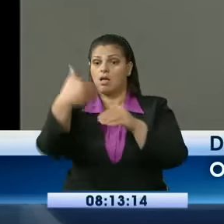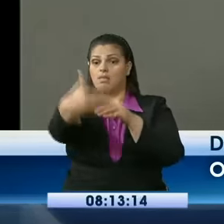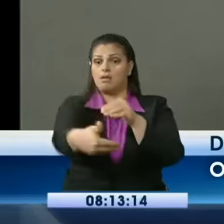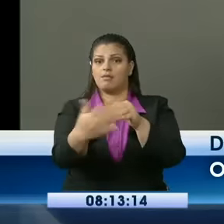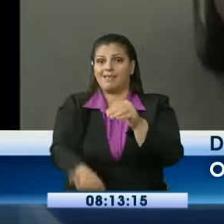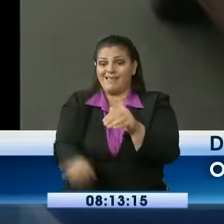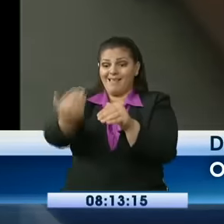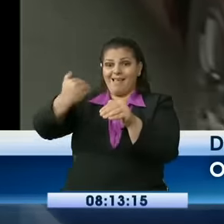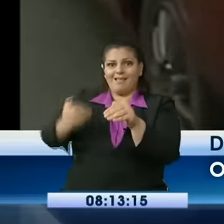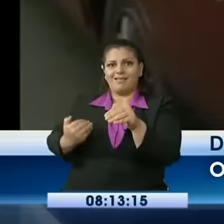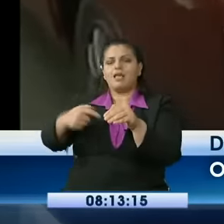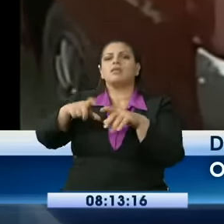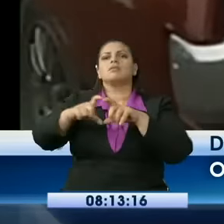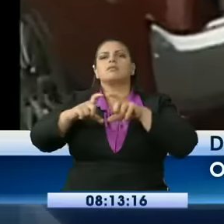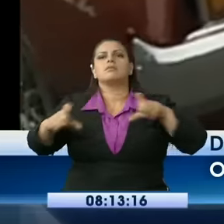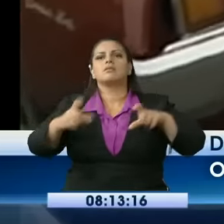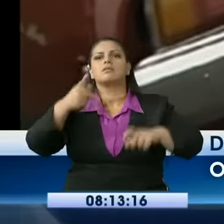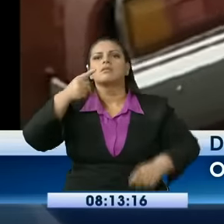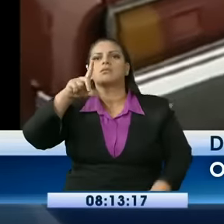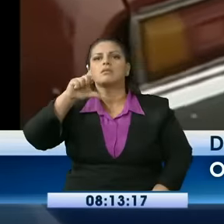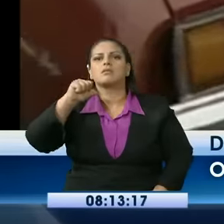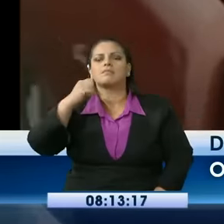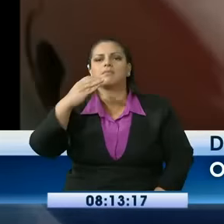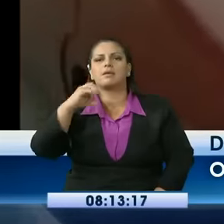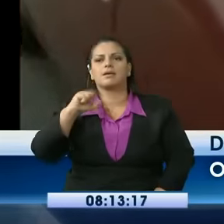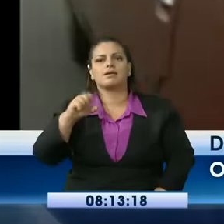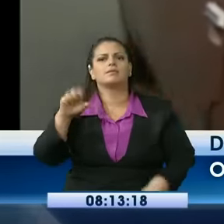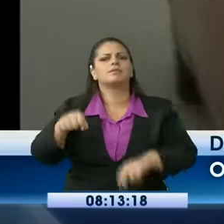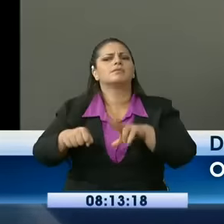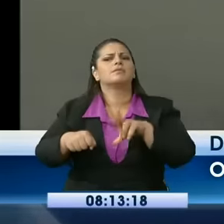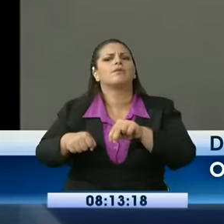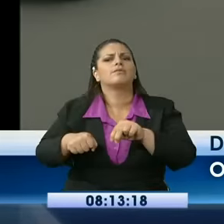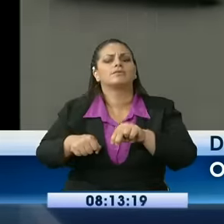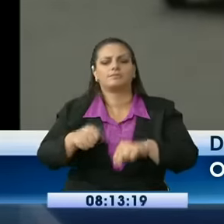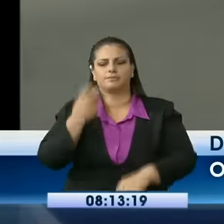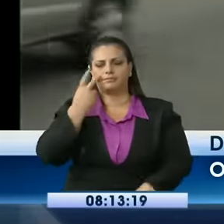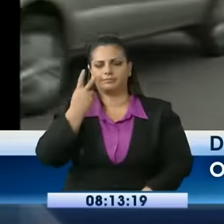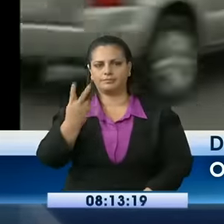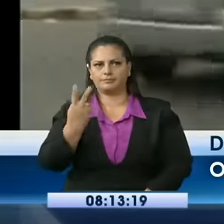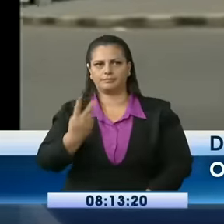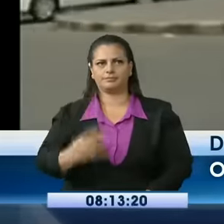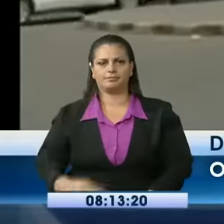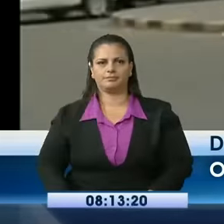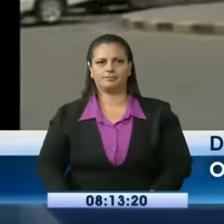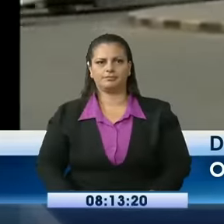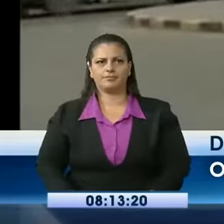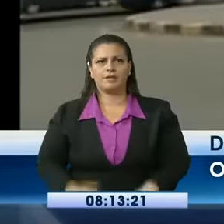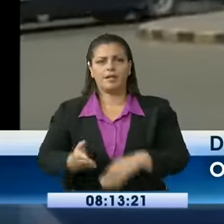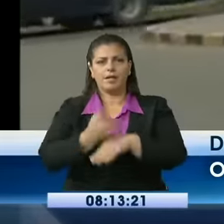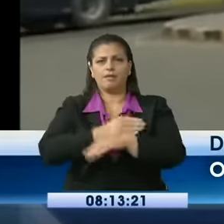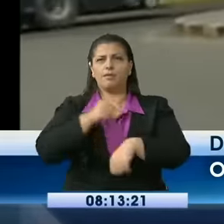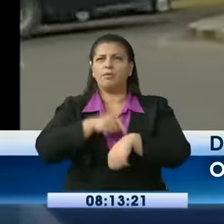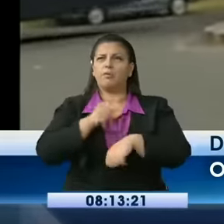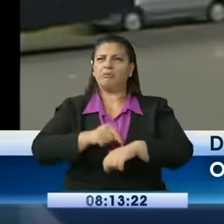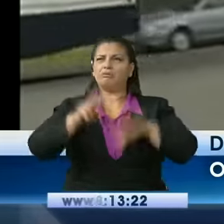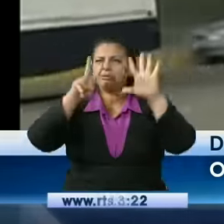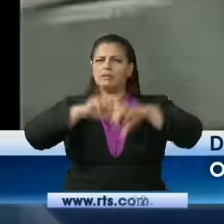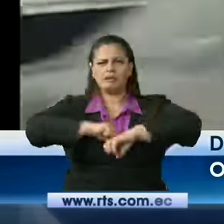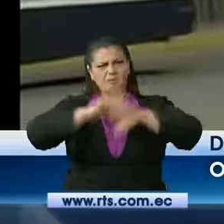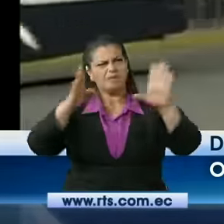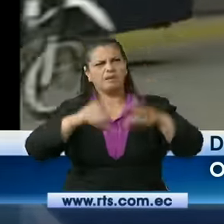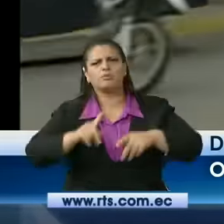de los automotores como en la parte delanteras. Este control empezó a las 7 de la mañana y en el